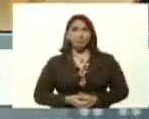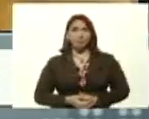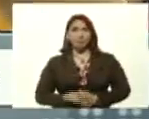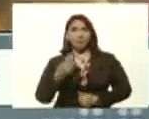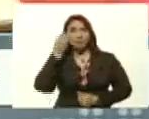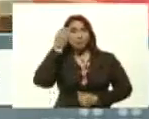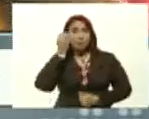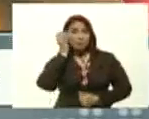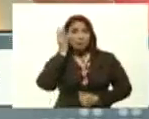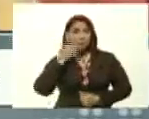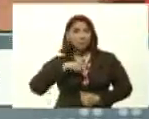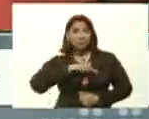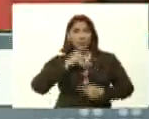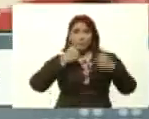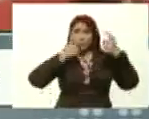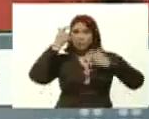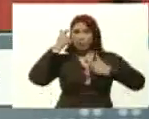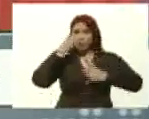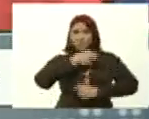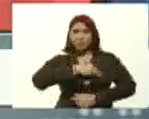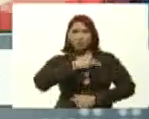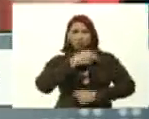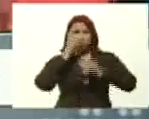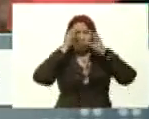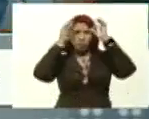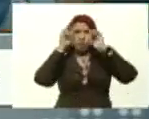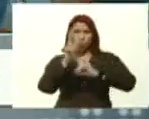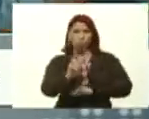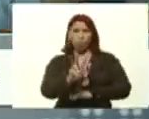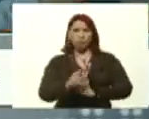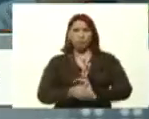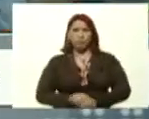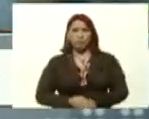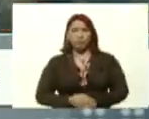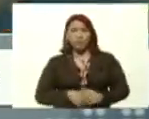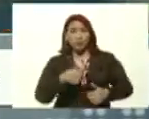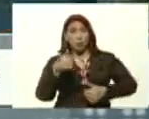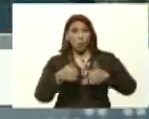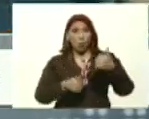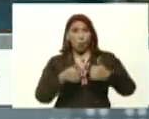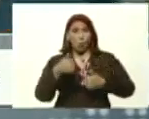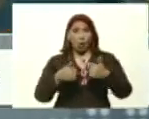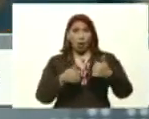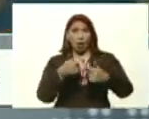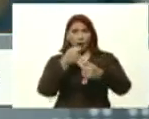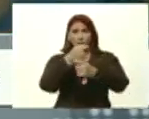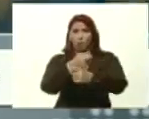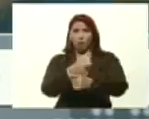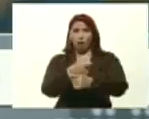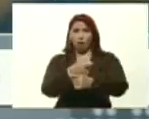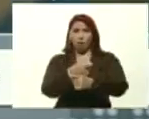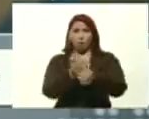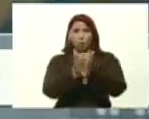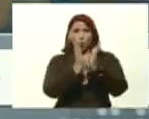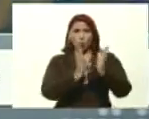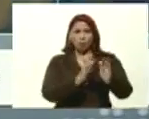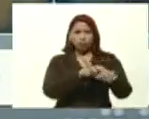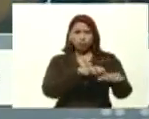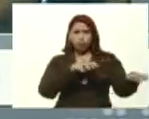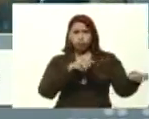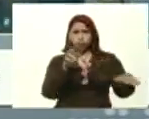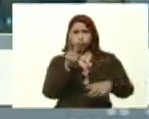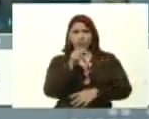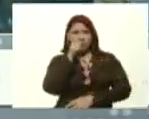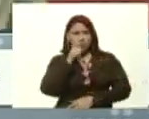creador junto a nuestro comandante Chávez de la misión Robinson 2, por la cual se han graduado en la primaria millones de venezolanos